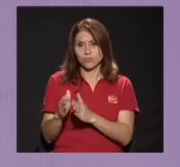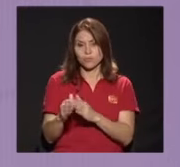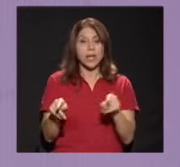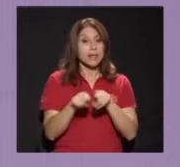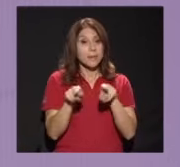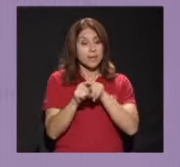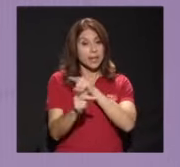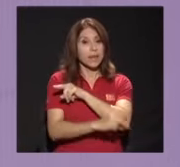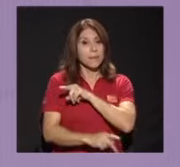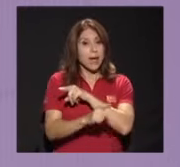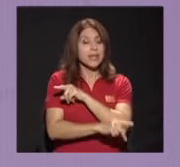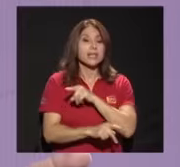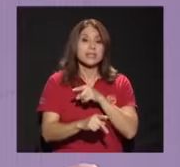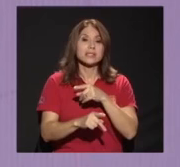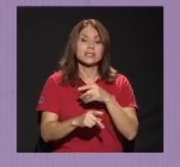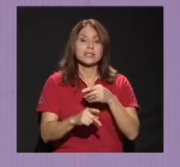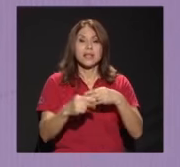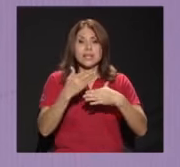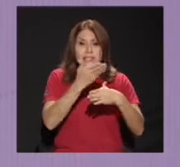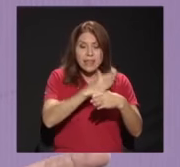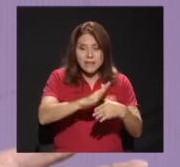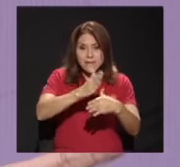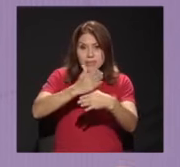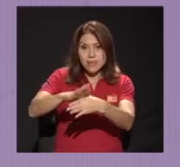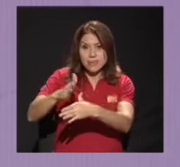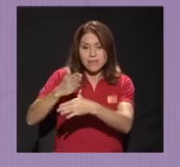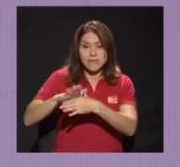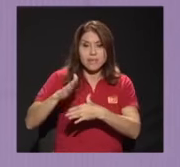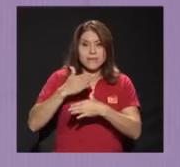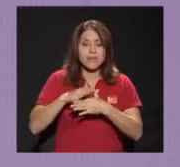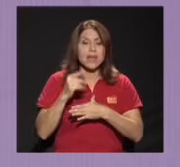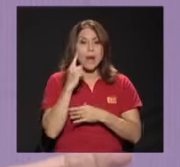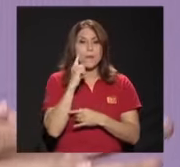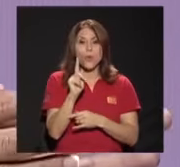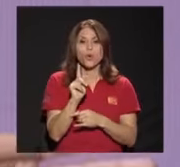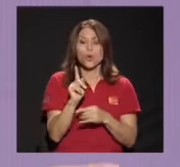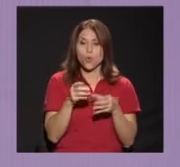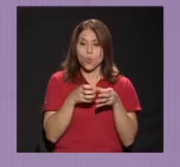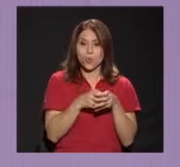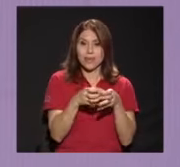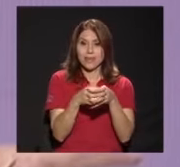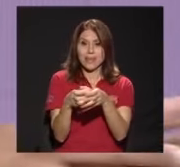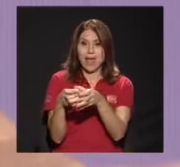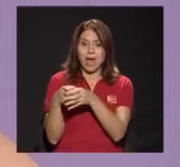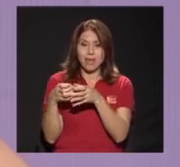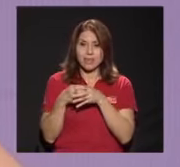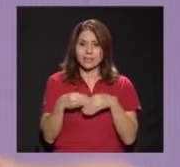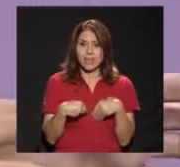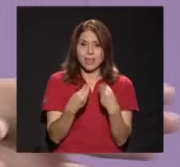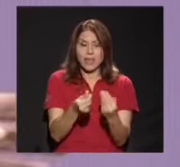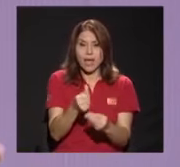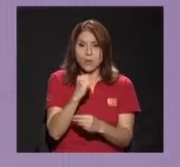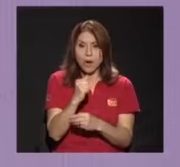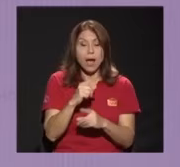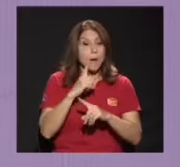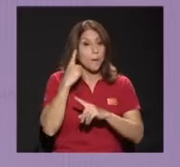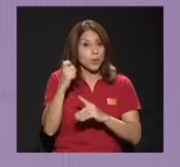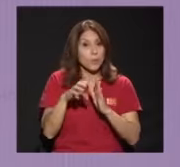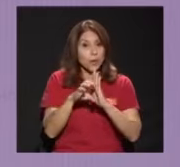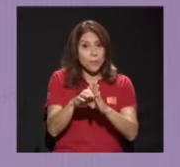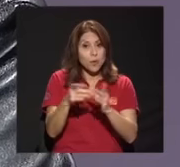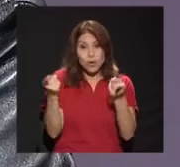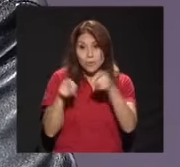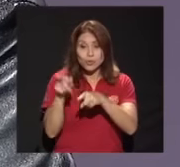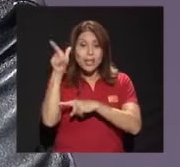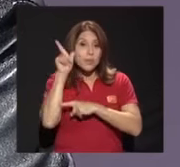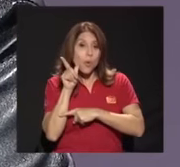por unidades hidrológicas, ¿verdad? Precisamente porque, como decíamos ahora, o sea, lo que sucede en Imón no es lo mismo que sucede en Guanacaste, no es lo